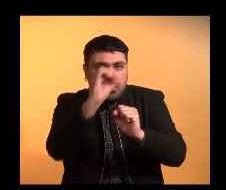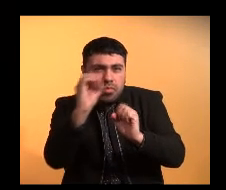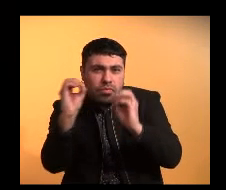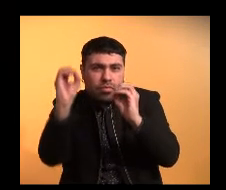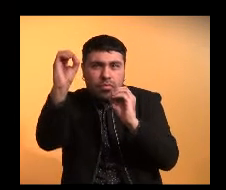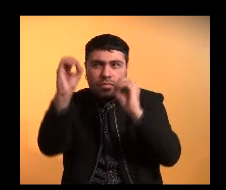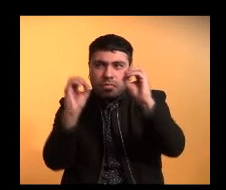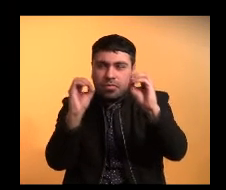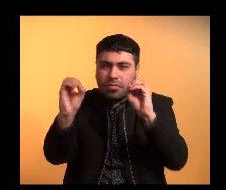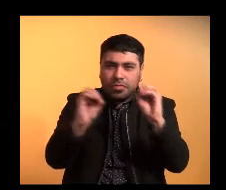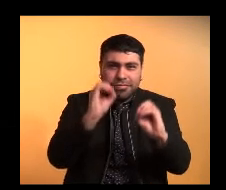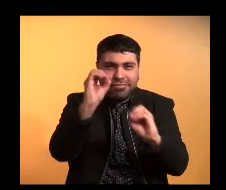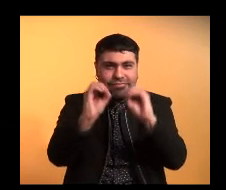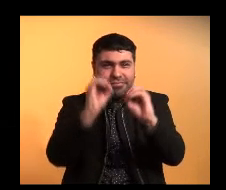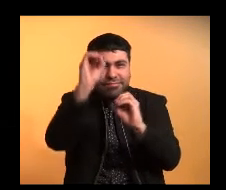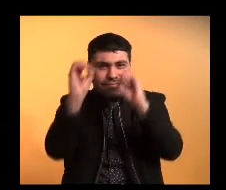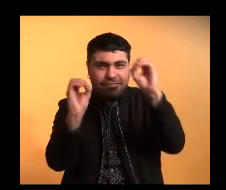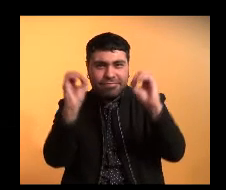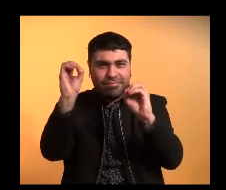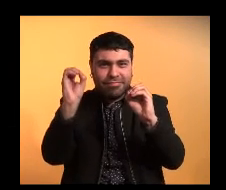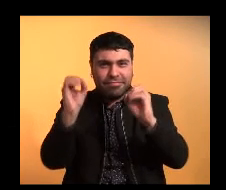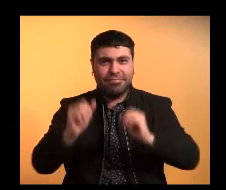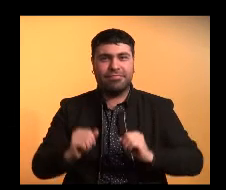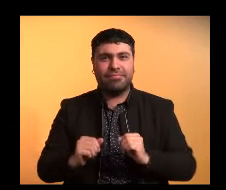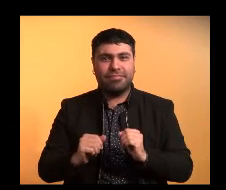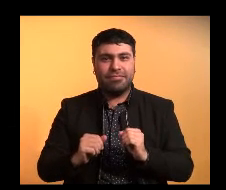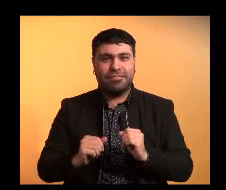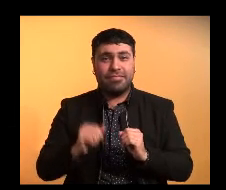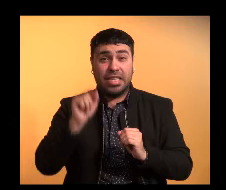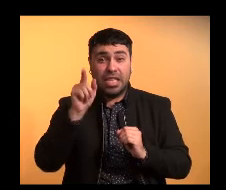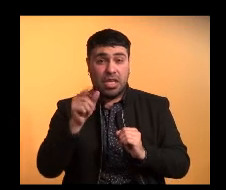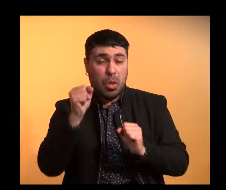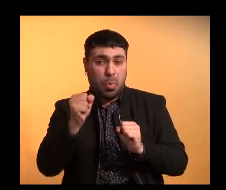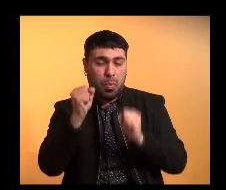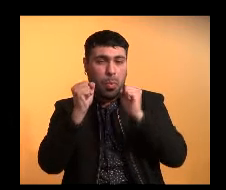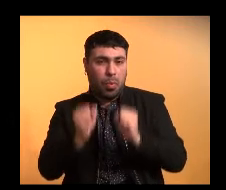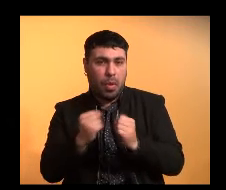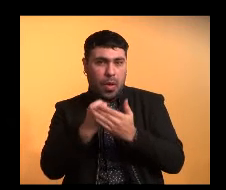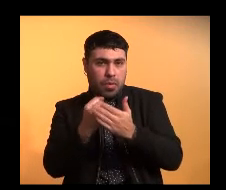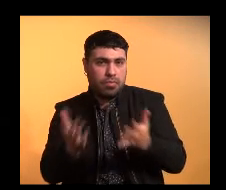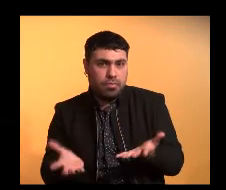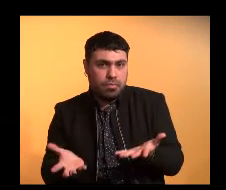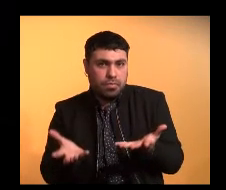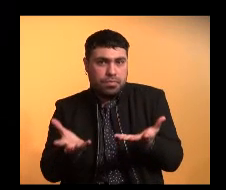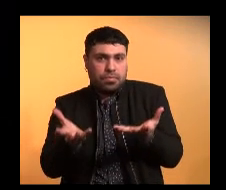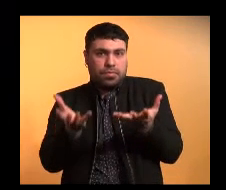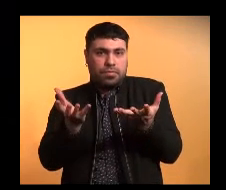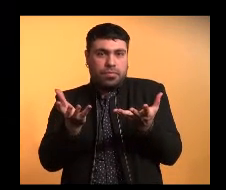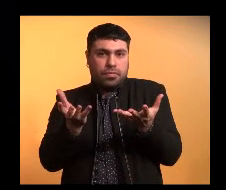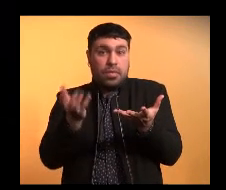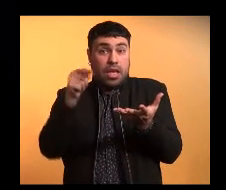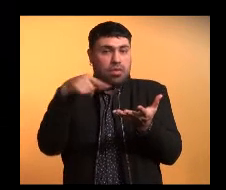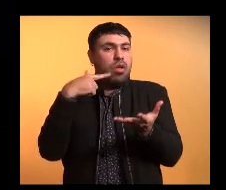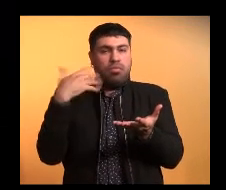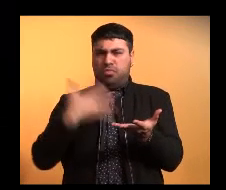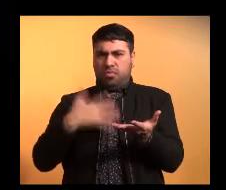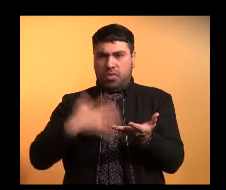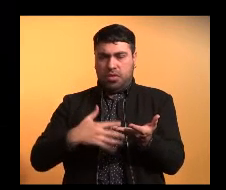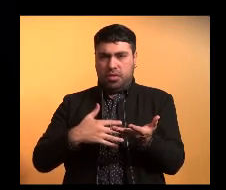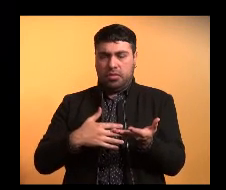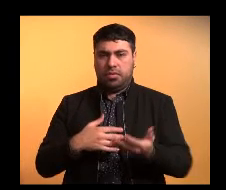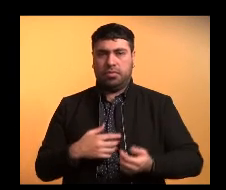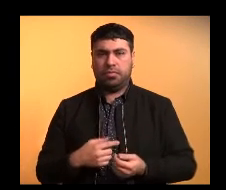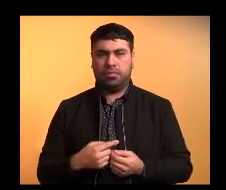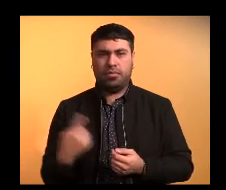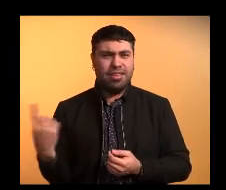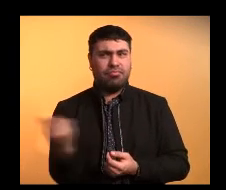por el lado se aparecían y se veían unas estructuras reproductivas. Entonces, este aspecto es bien relevante y es